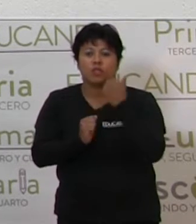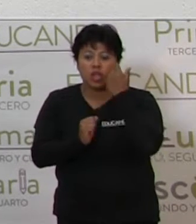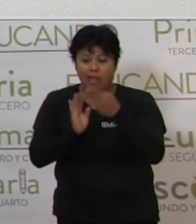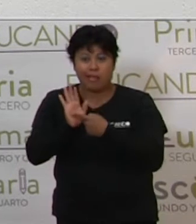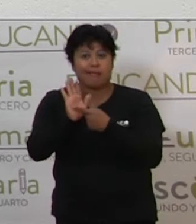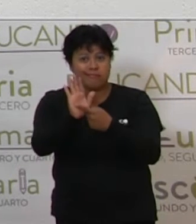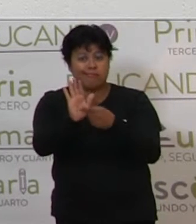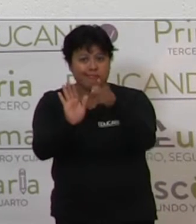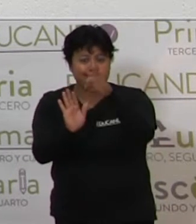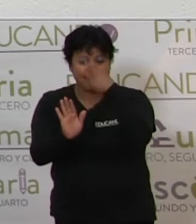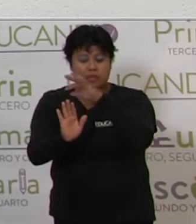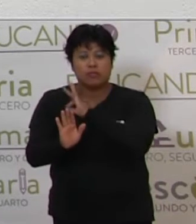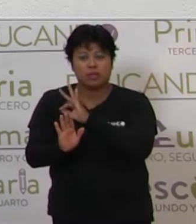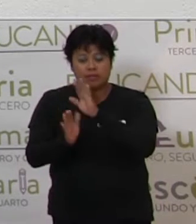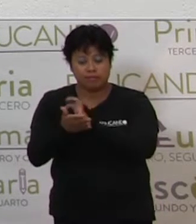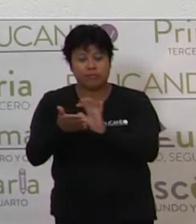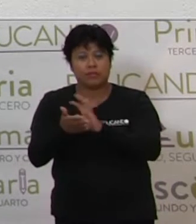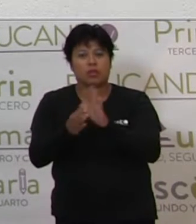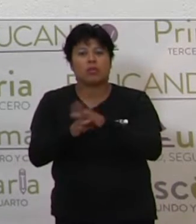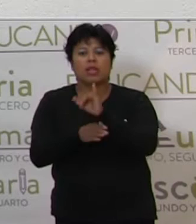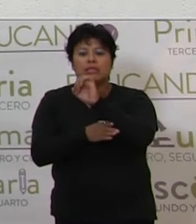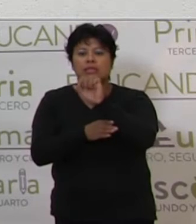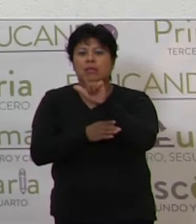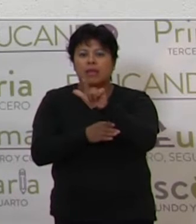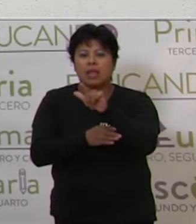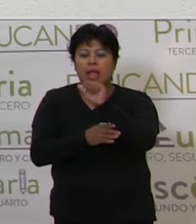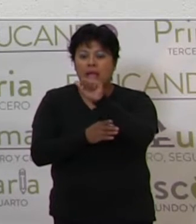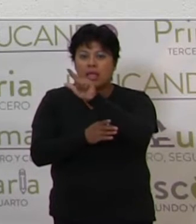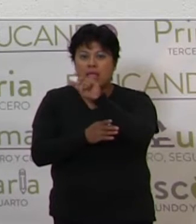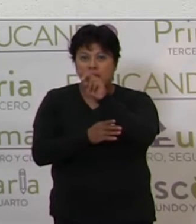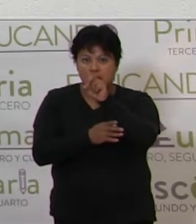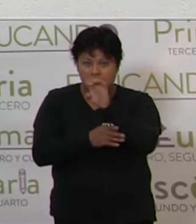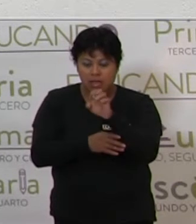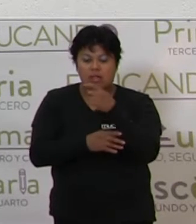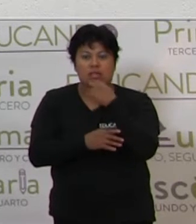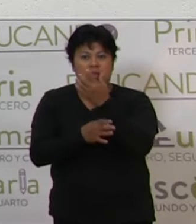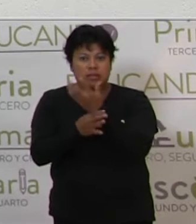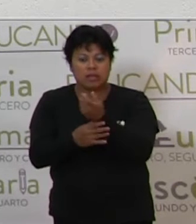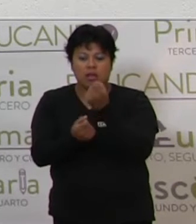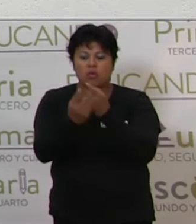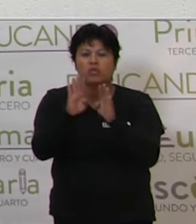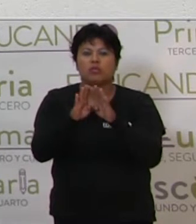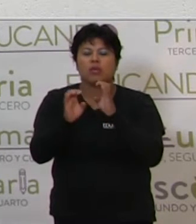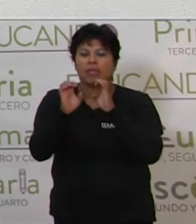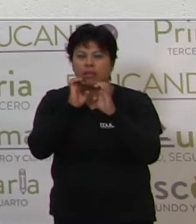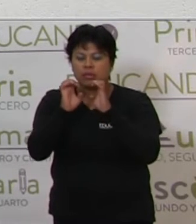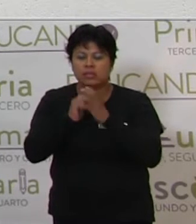recomendando este libro porque Isabel Allende, y lo dice en algunas entrevistas,